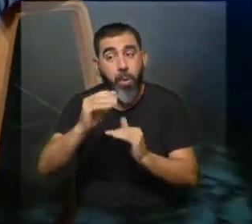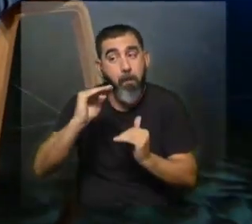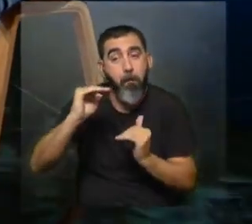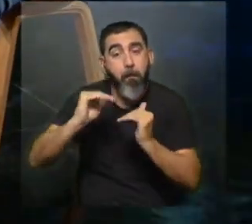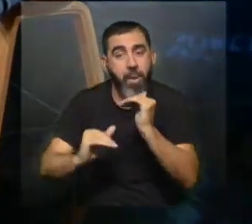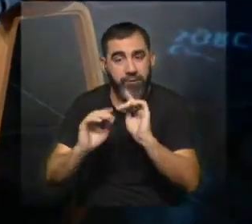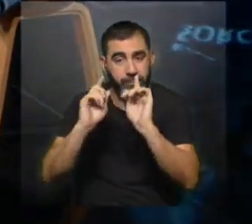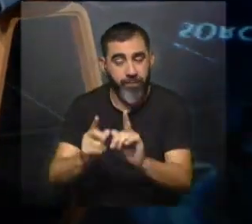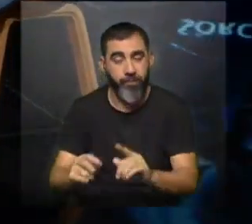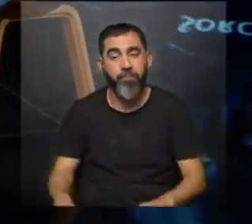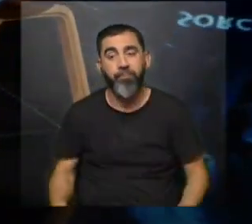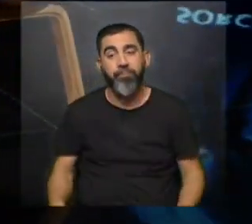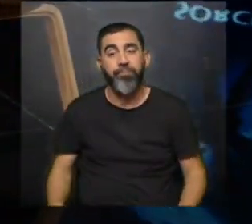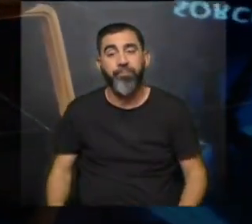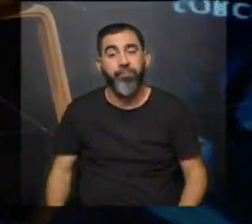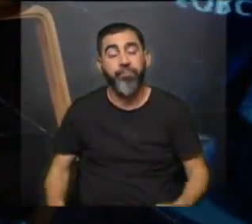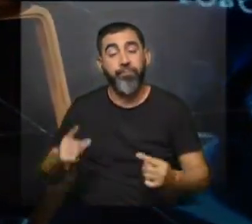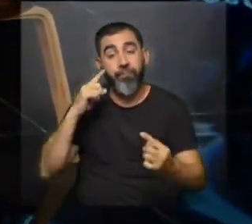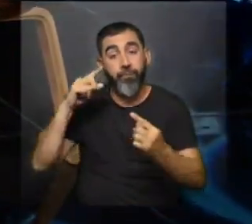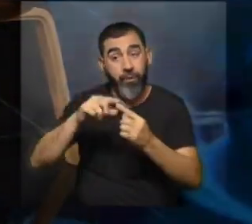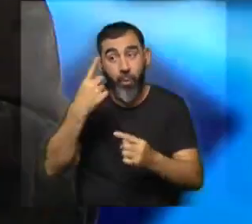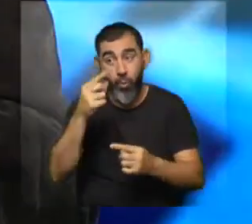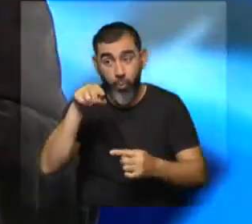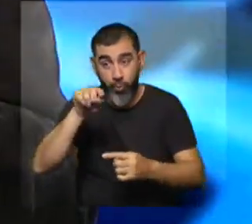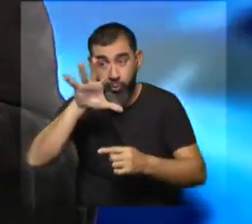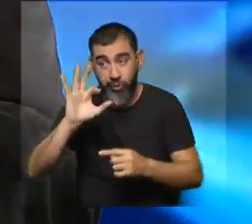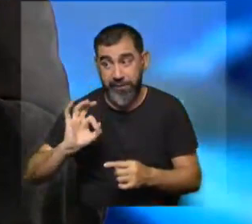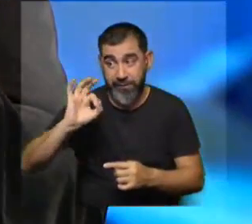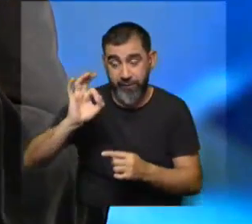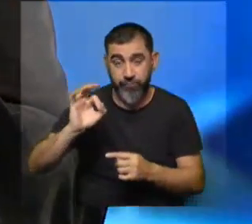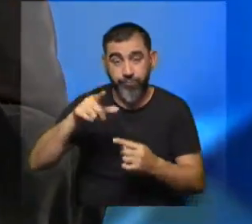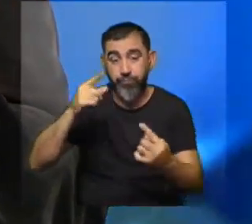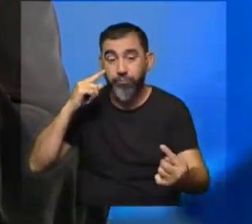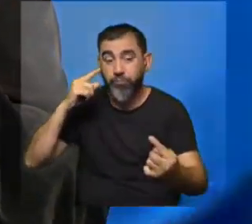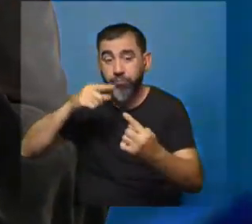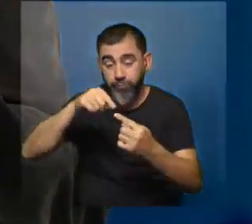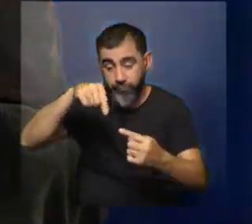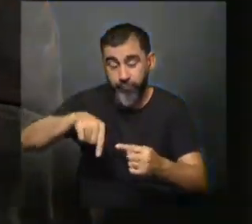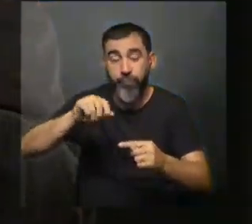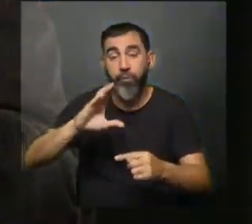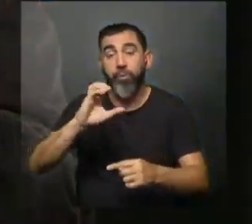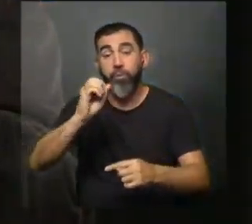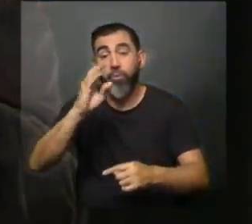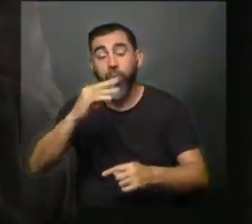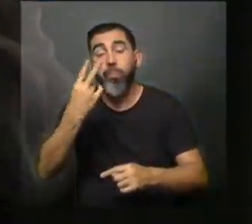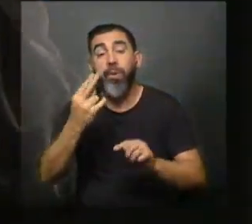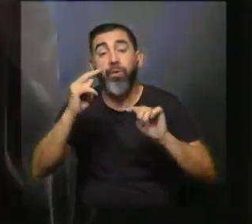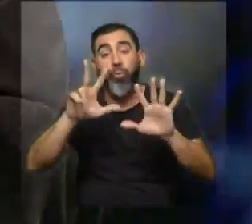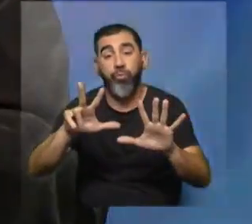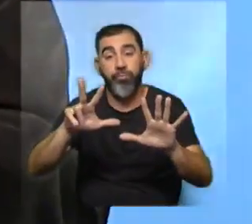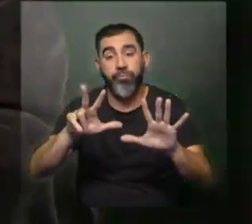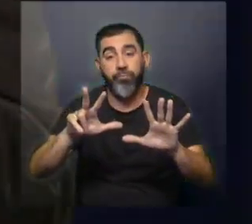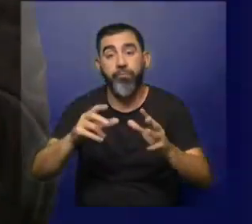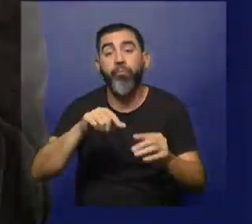¿no? Sin duda. Sí. Si queremos llegar a 1,5, de hecho, eso es uno de los objetivos de esta COP28. Es, bueno, ver